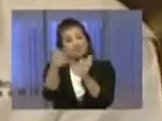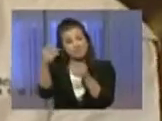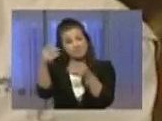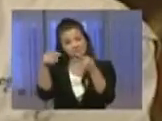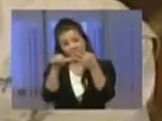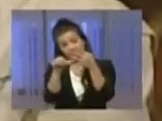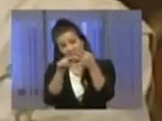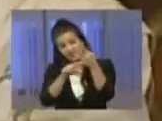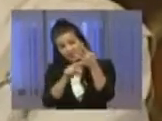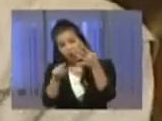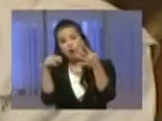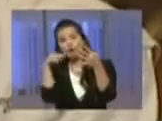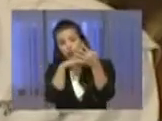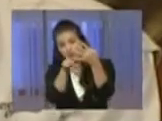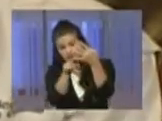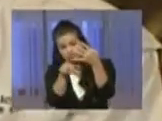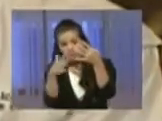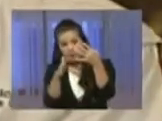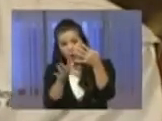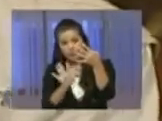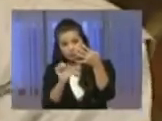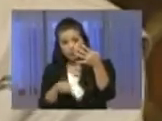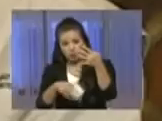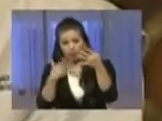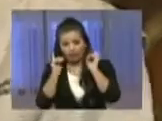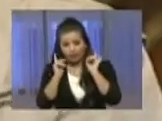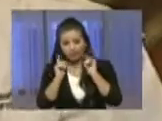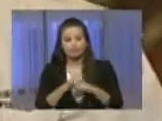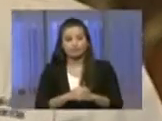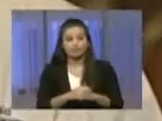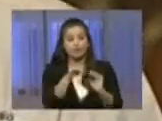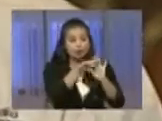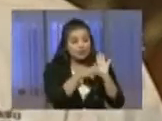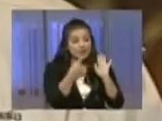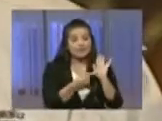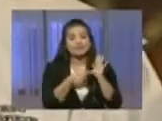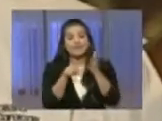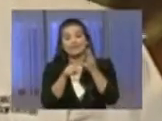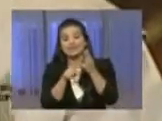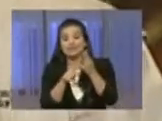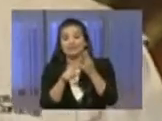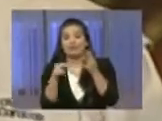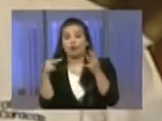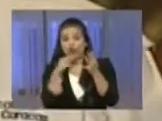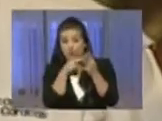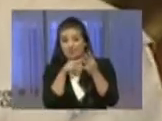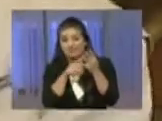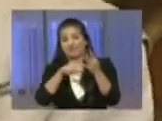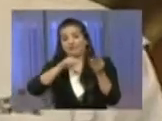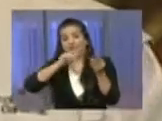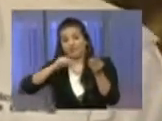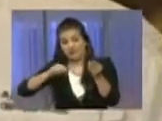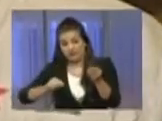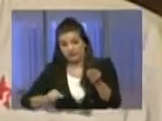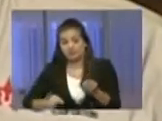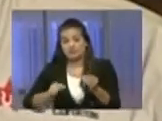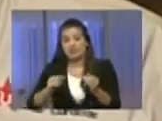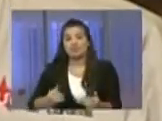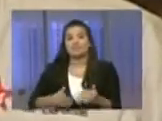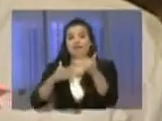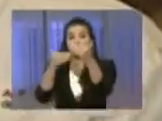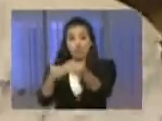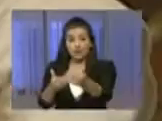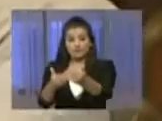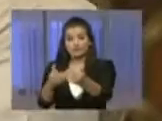que después de esa recolección de firma el Consejo Nacional electoral y las partes Es decir nosotros y ellos tenemos